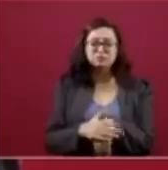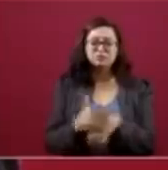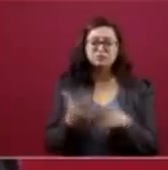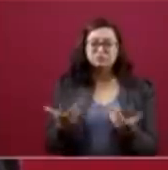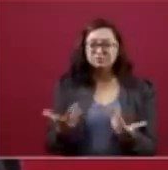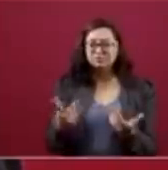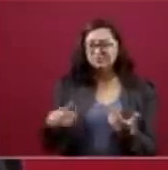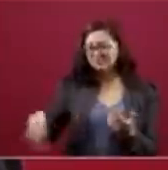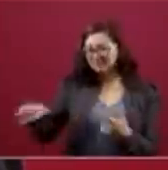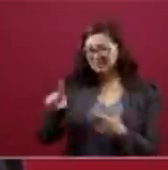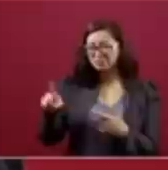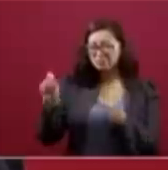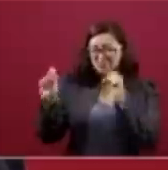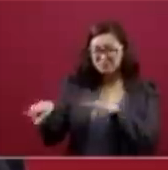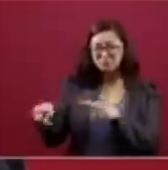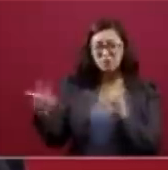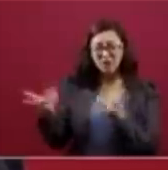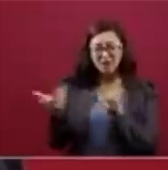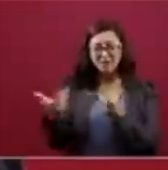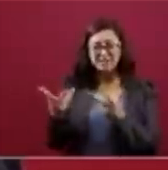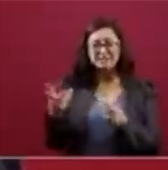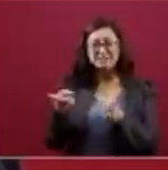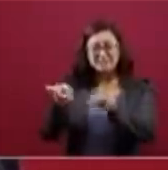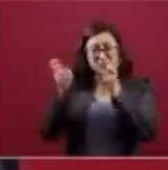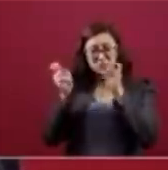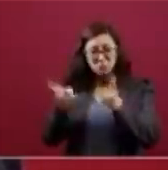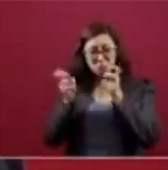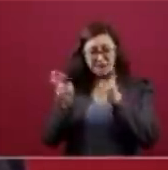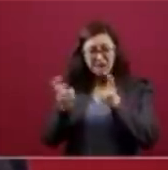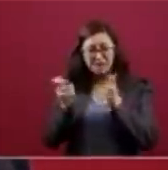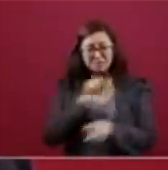estas actividades, que vayan pensando